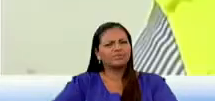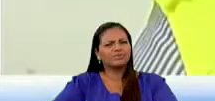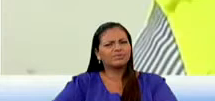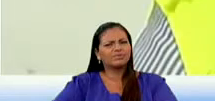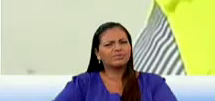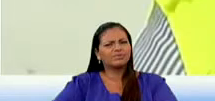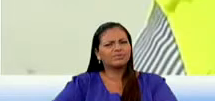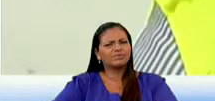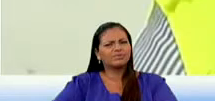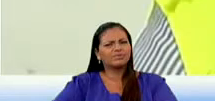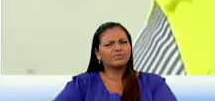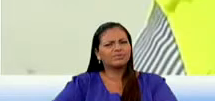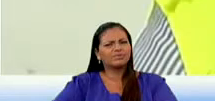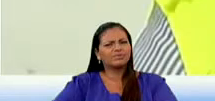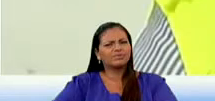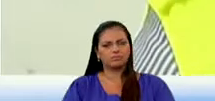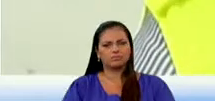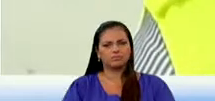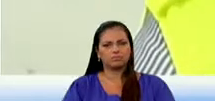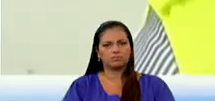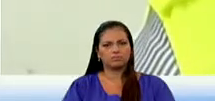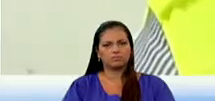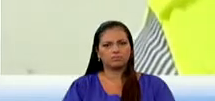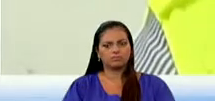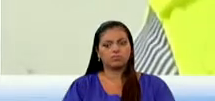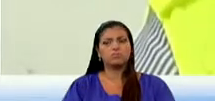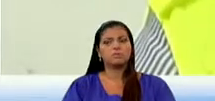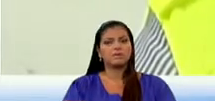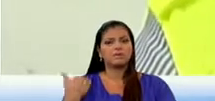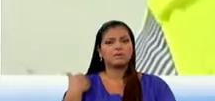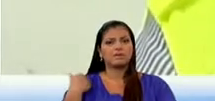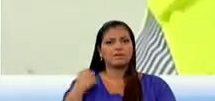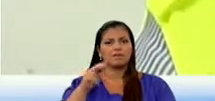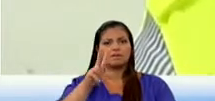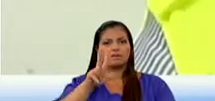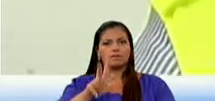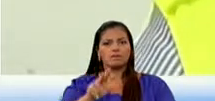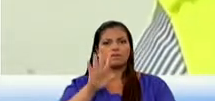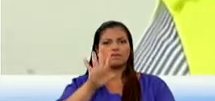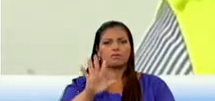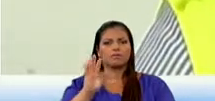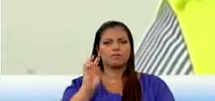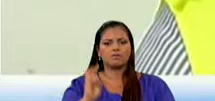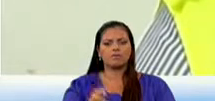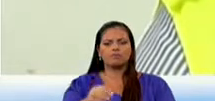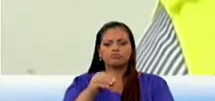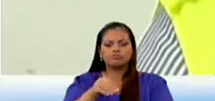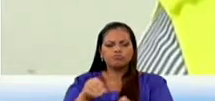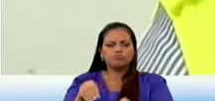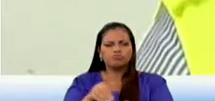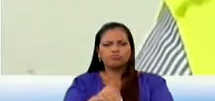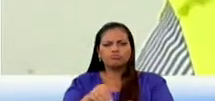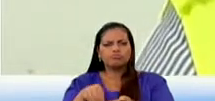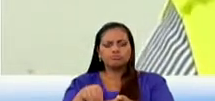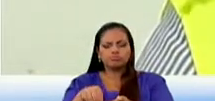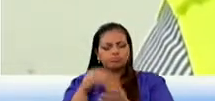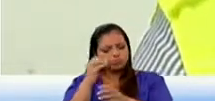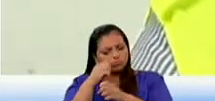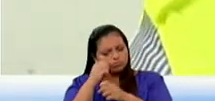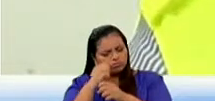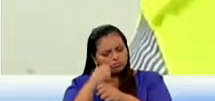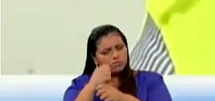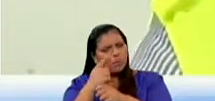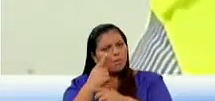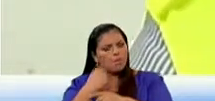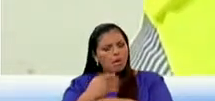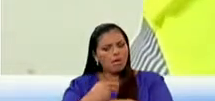microtráfico. Balaúl fue encontrado nuevamente con 356 fundas de una sustancia que sometida a la prueba de campo dio positivo